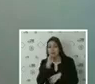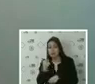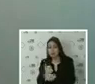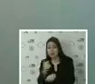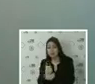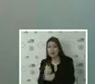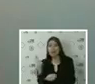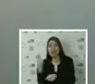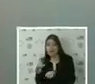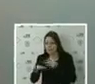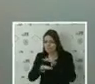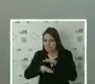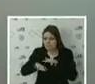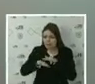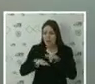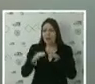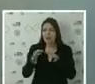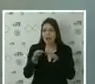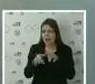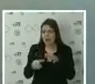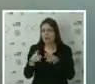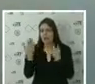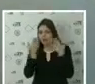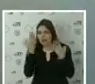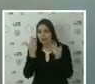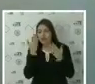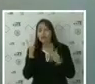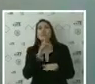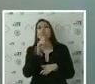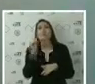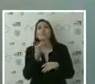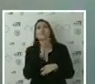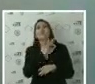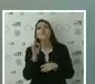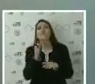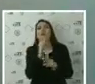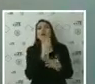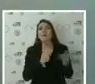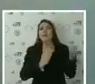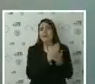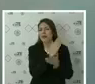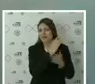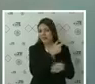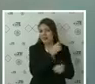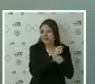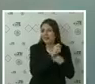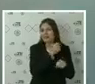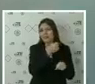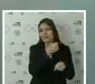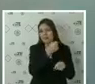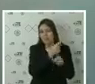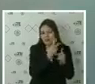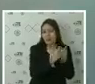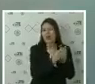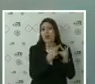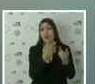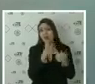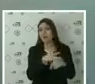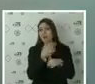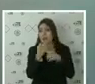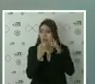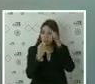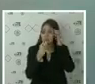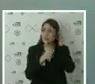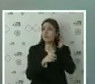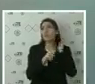esta. Entonces, si queremos tener un México en el que un título universitario no sea un privilegio, tenemos que empezar a cuestionarnos por qué